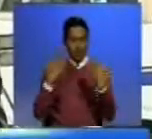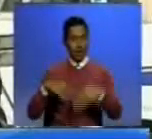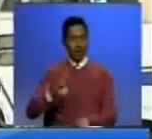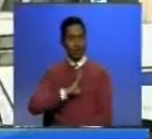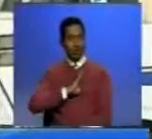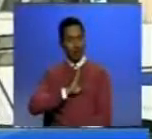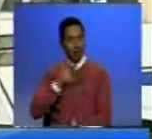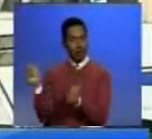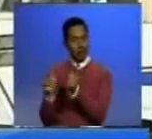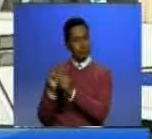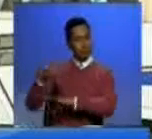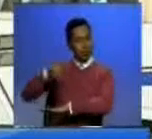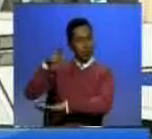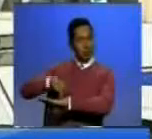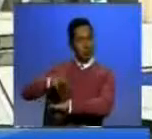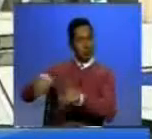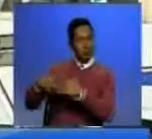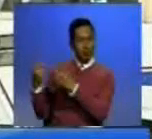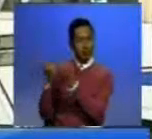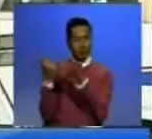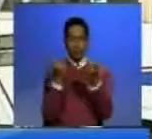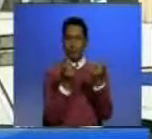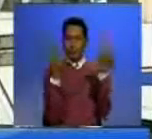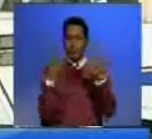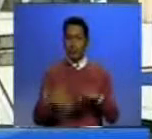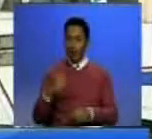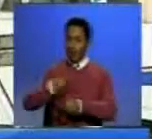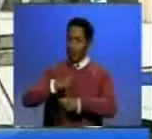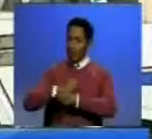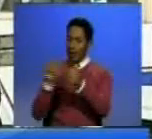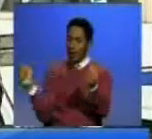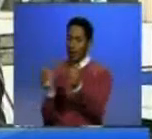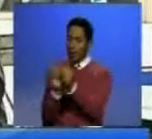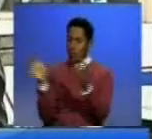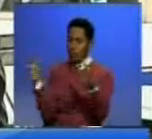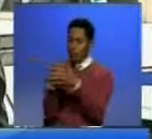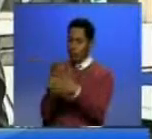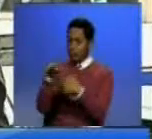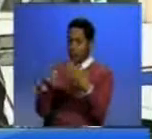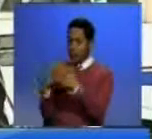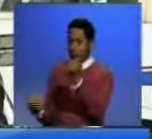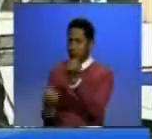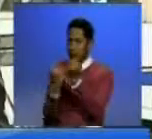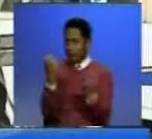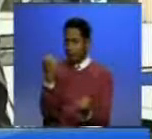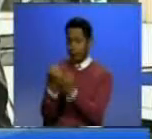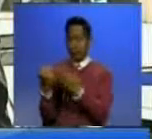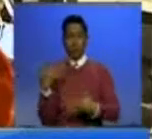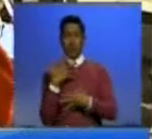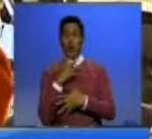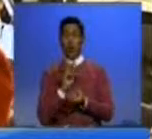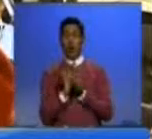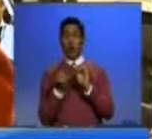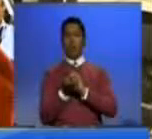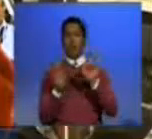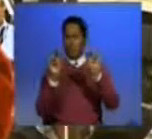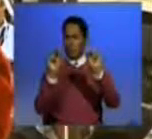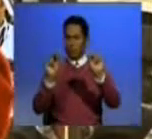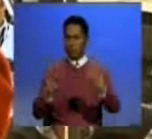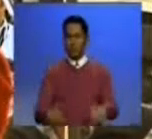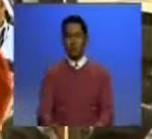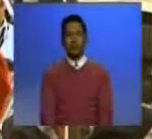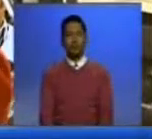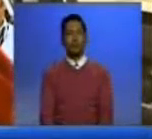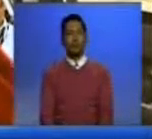acompañamiento. Como dijo el maestro Juan Ortiz, tenemos que trabajar en conjunto y no tener miedo al cambio. Por lo tanto,